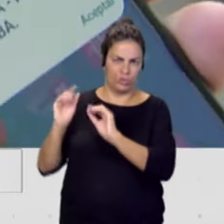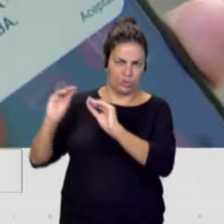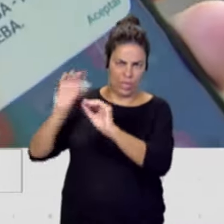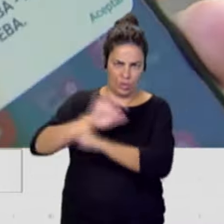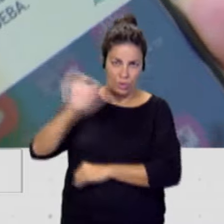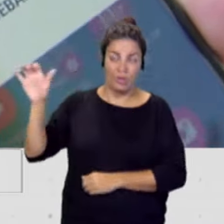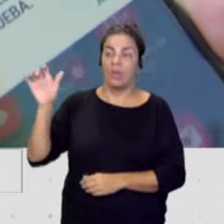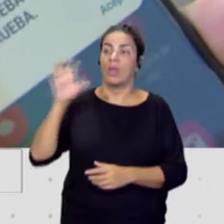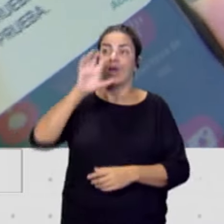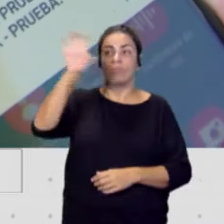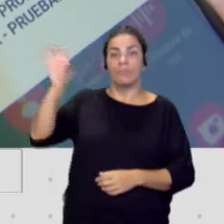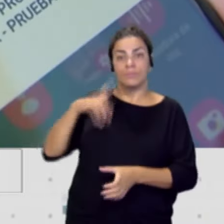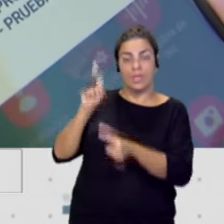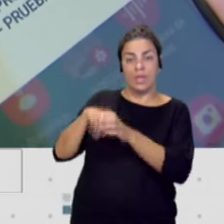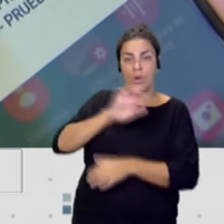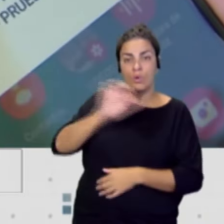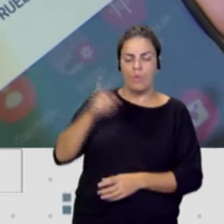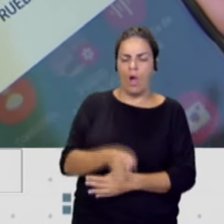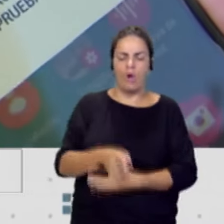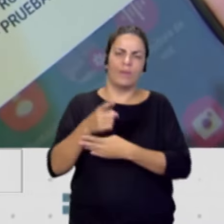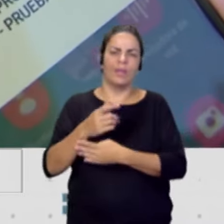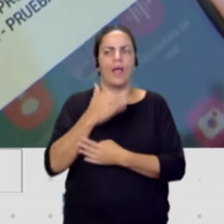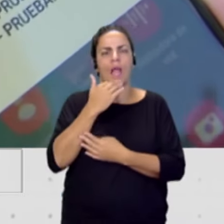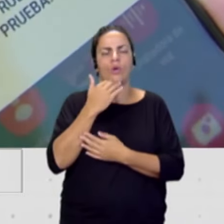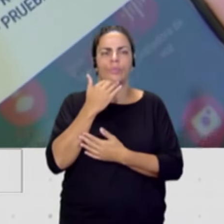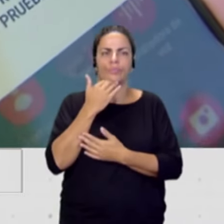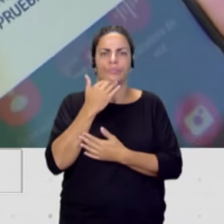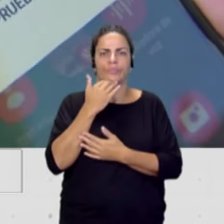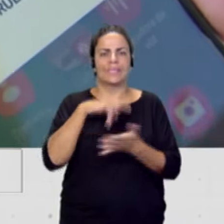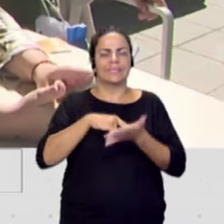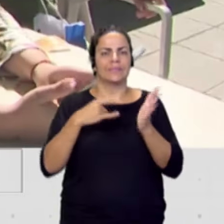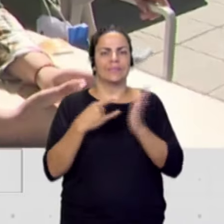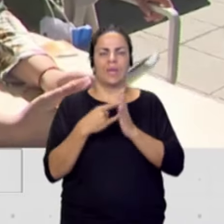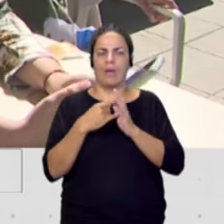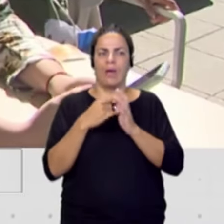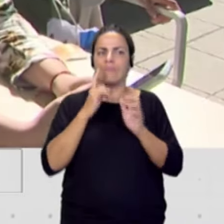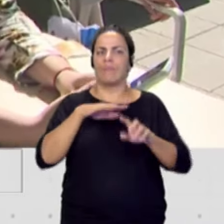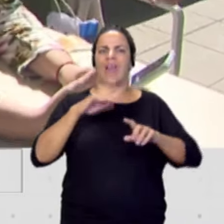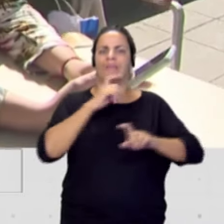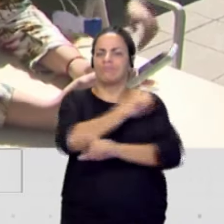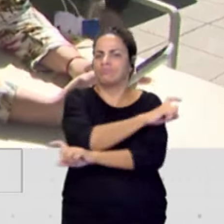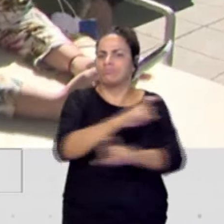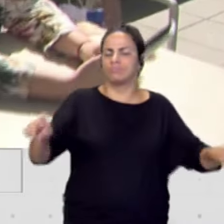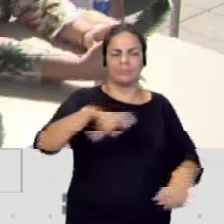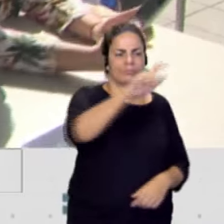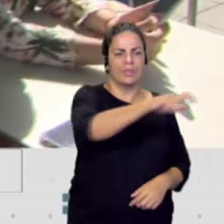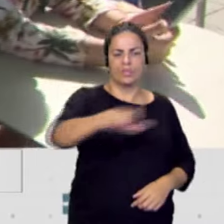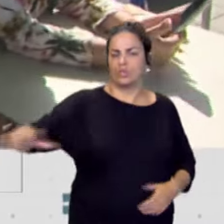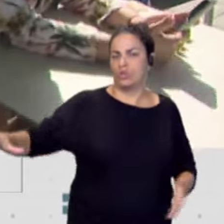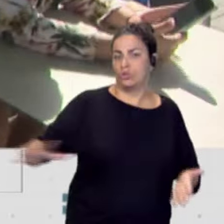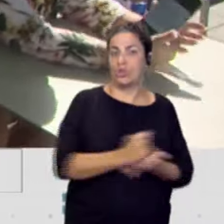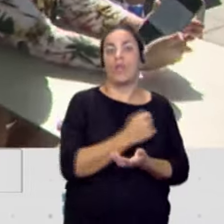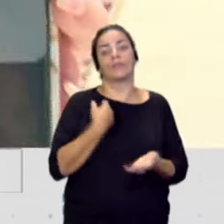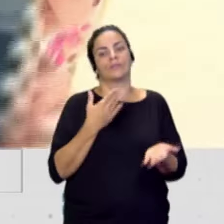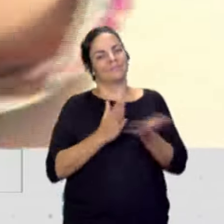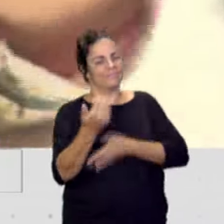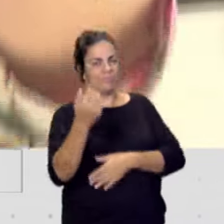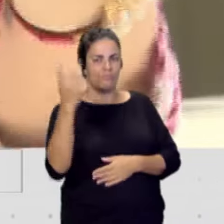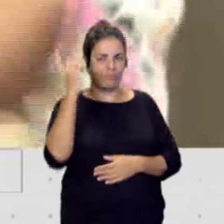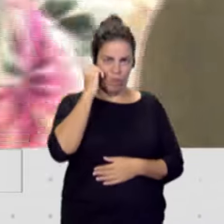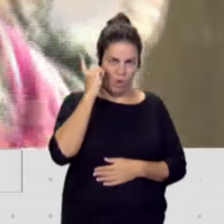a los Estados miembros de la Unión Europea a disponer de un sistema masivo de aviso a través de telefonía móvil. El Gobierno de